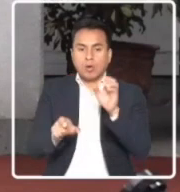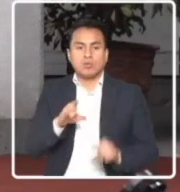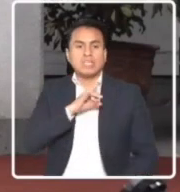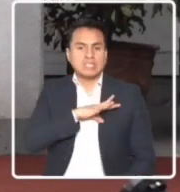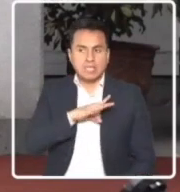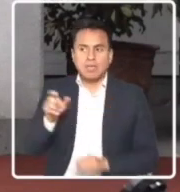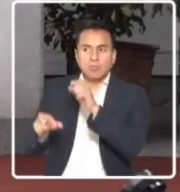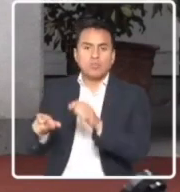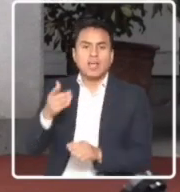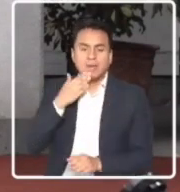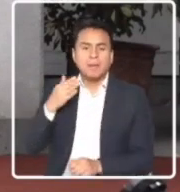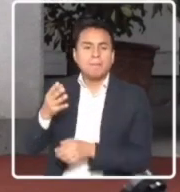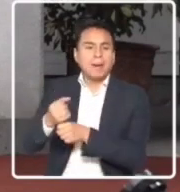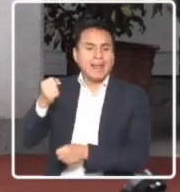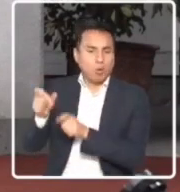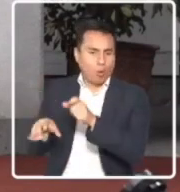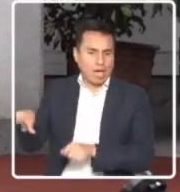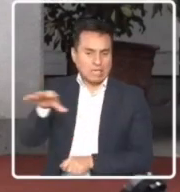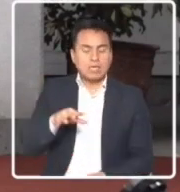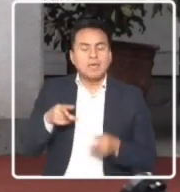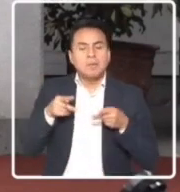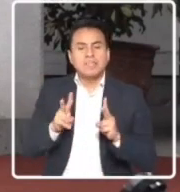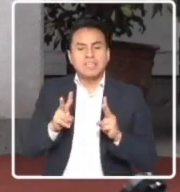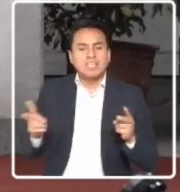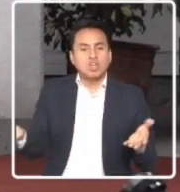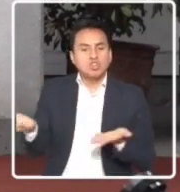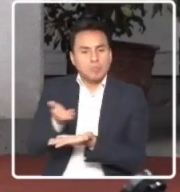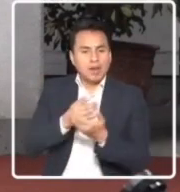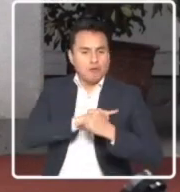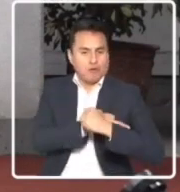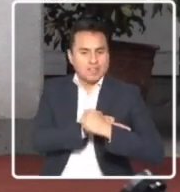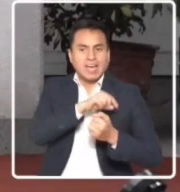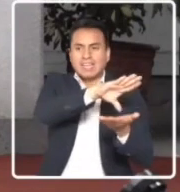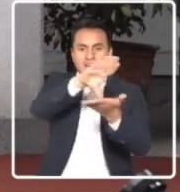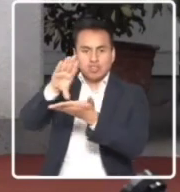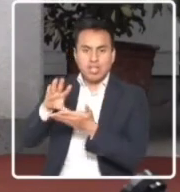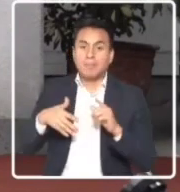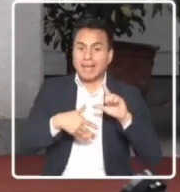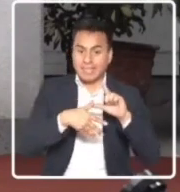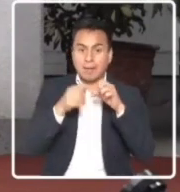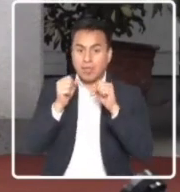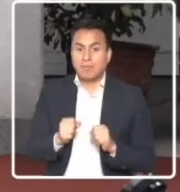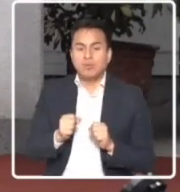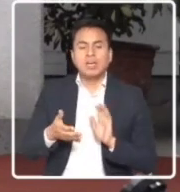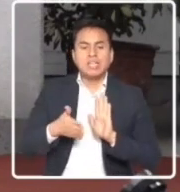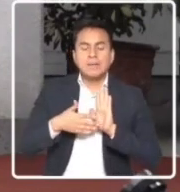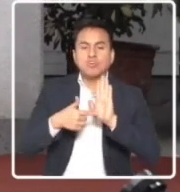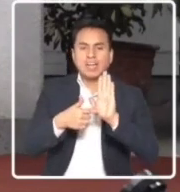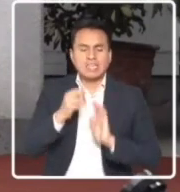de Chile, para el pueblo del Paraguay, y esto nos va a permitir poder sumar fuerzas con otras naciones de América Latina para